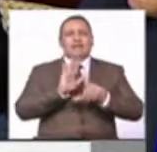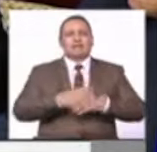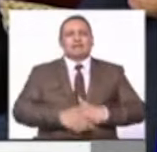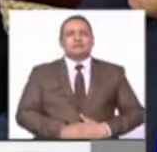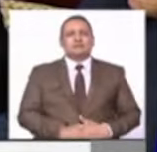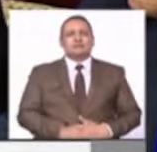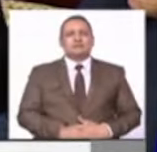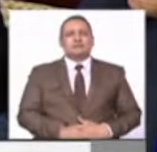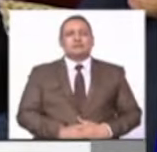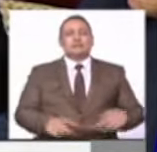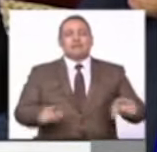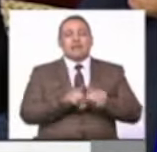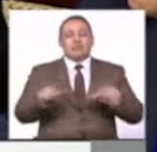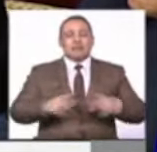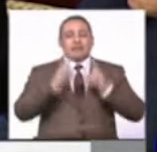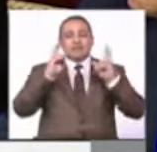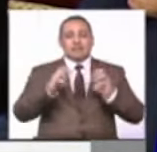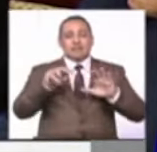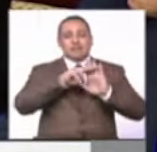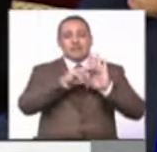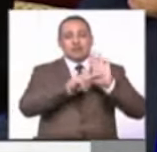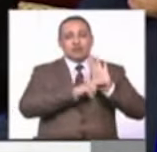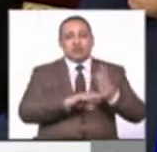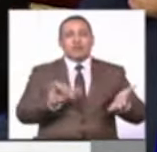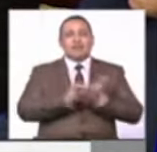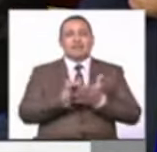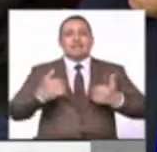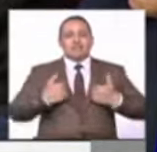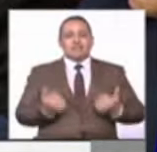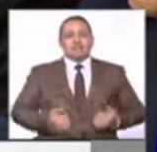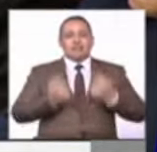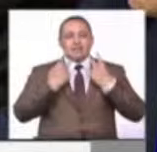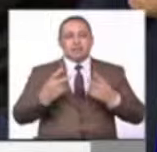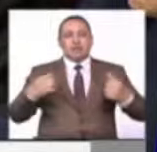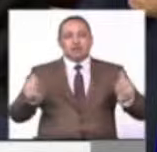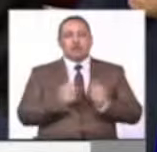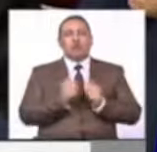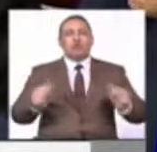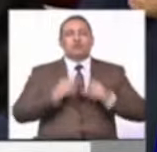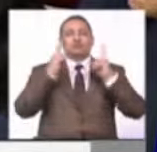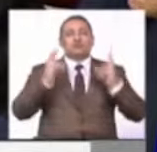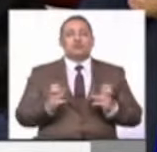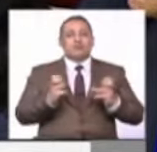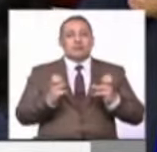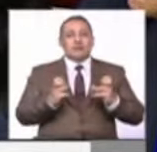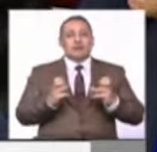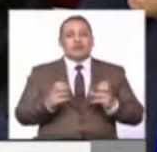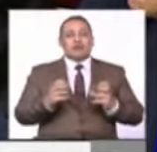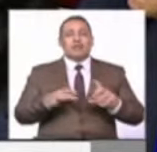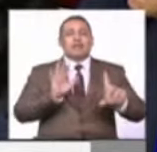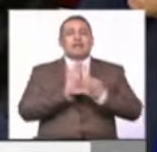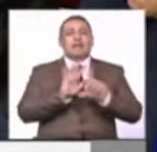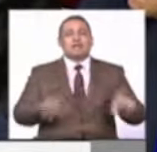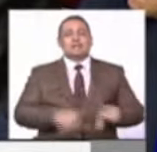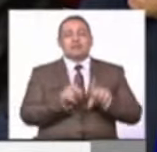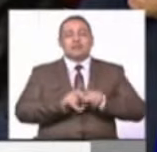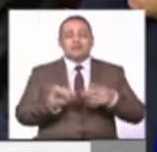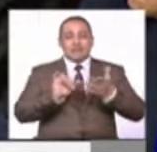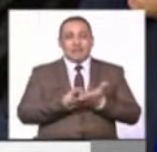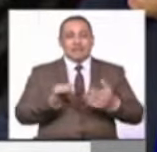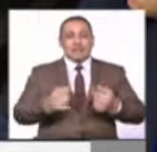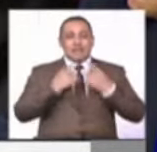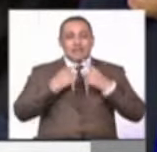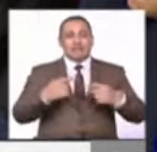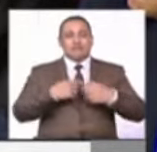jurídicos en el marco de las normas que forman parte de nuestro sistema jurídico y que este